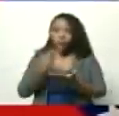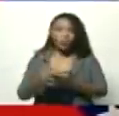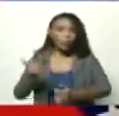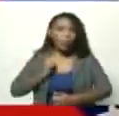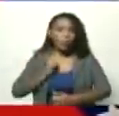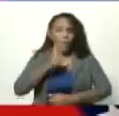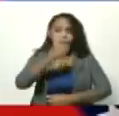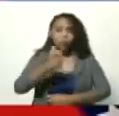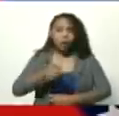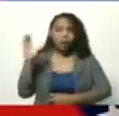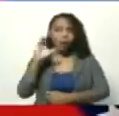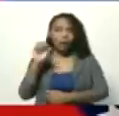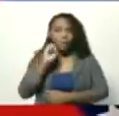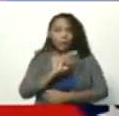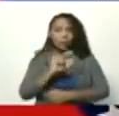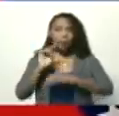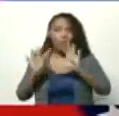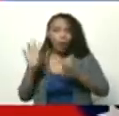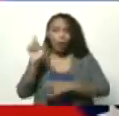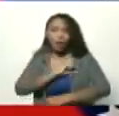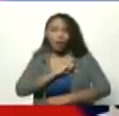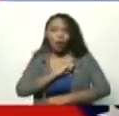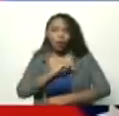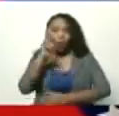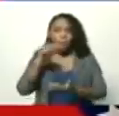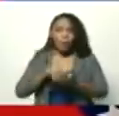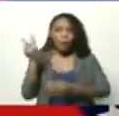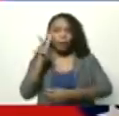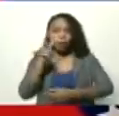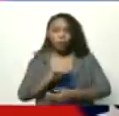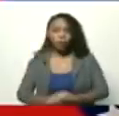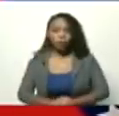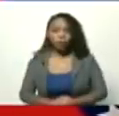Caracas, 29 de enero de 2022.